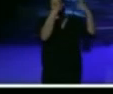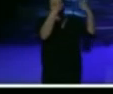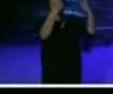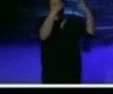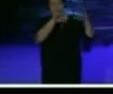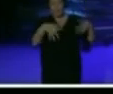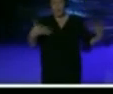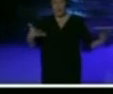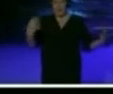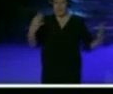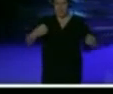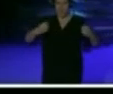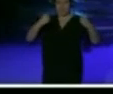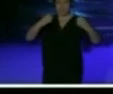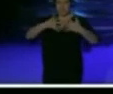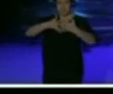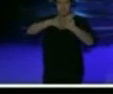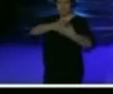ser